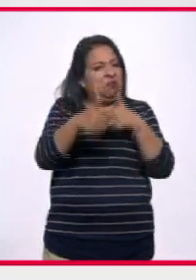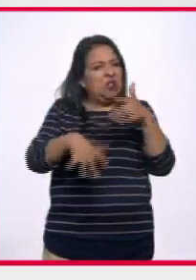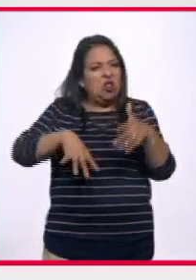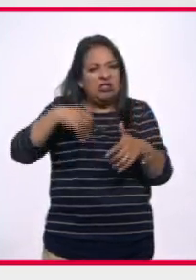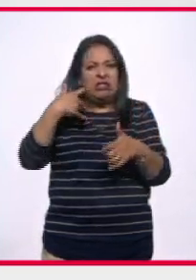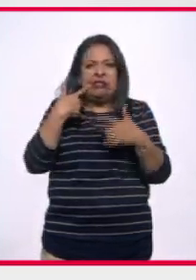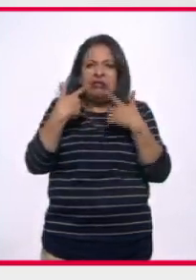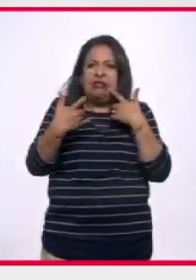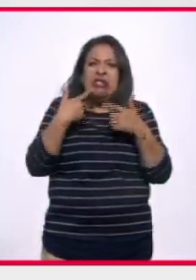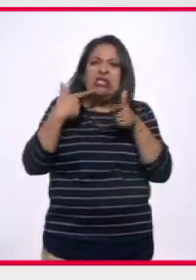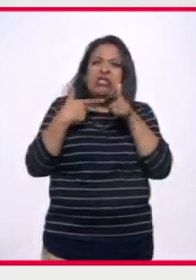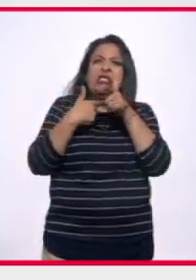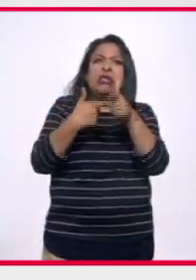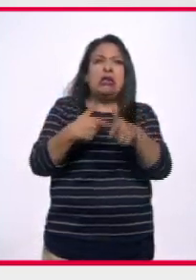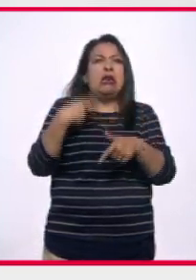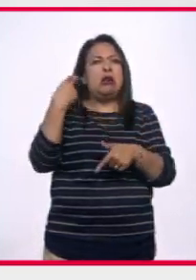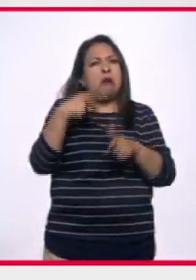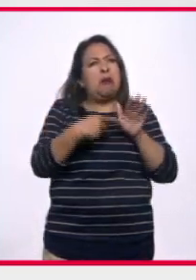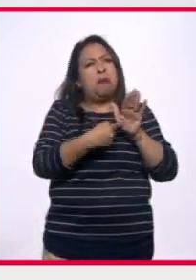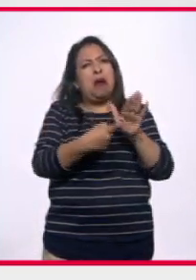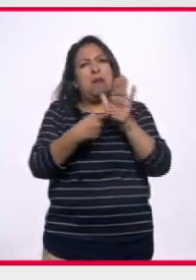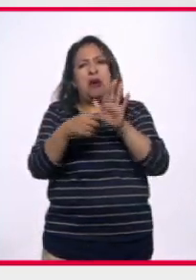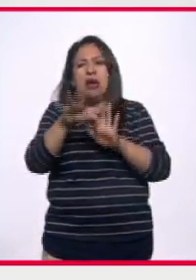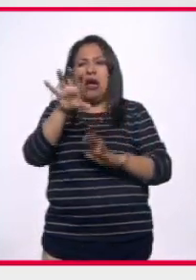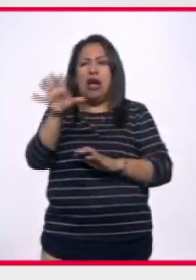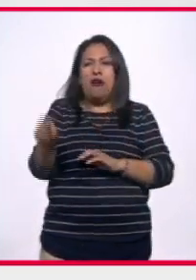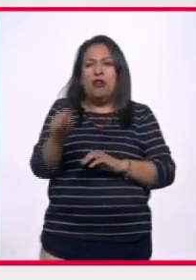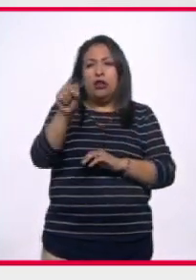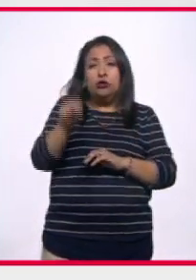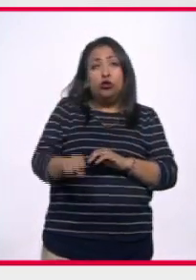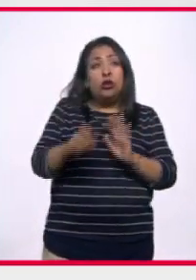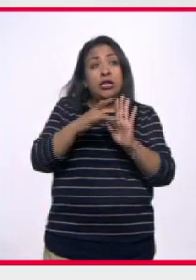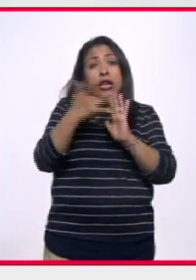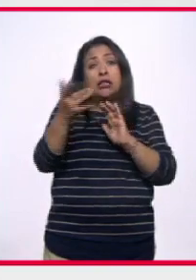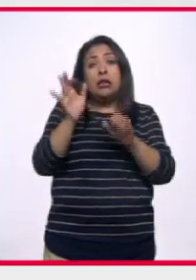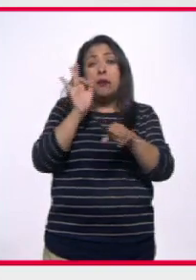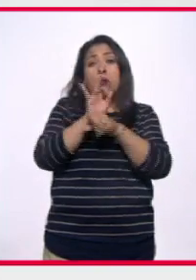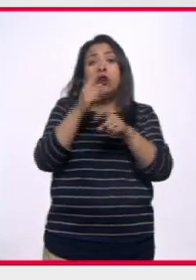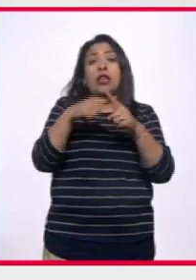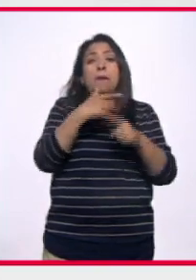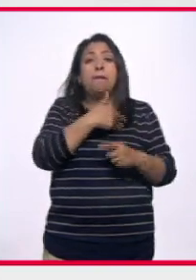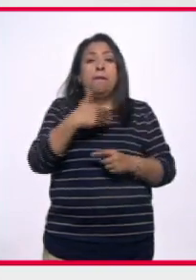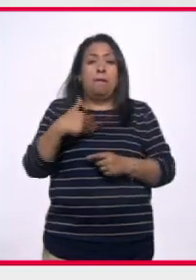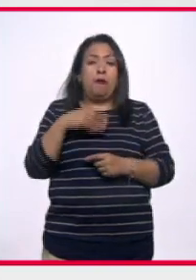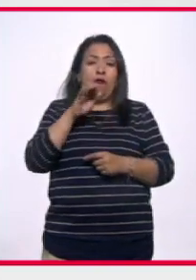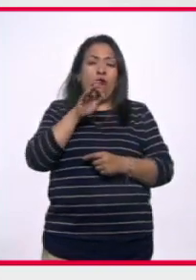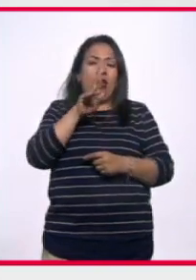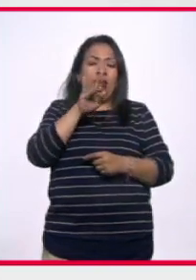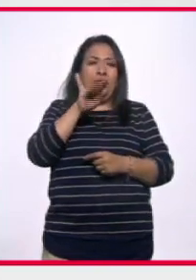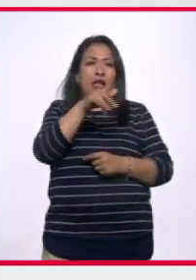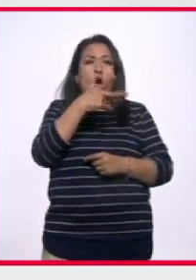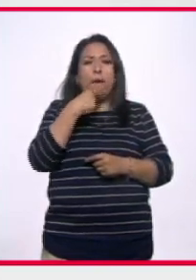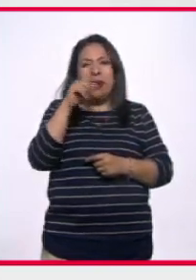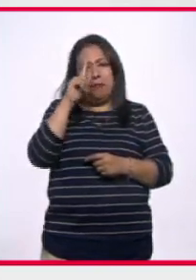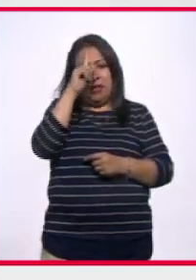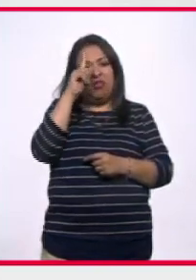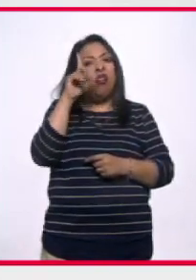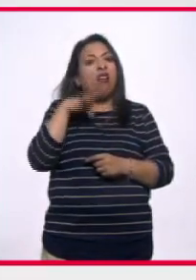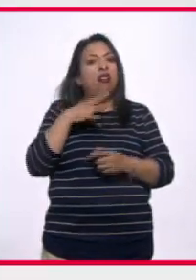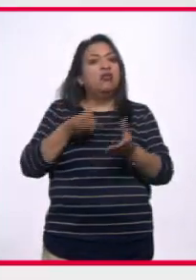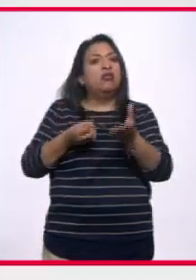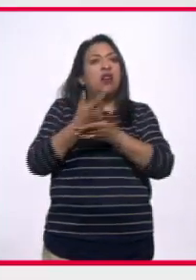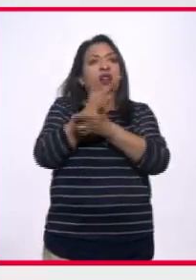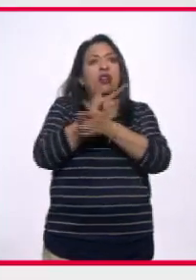lucha y su nombre siguió resonando por toda sudáfrica gracias a las acciones del presidente frederik de klerk nelson mandela consiguió su